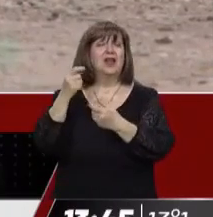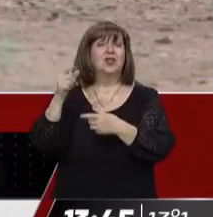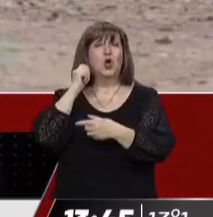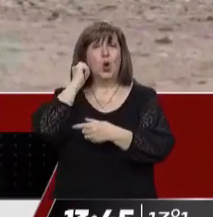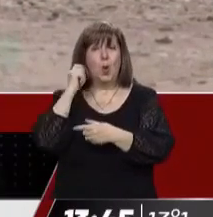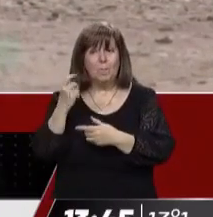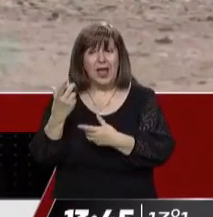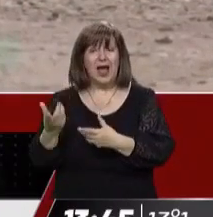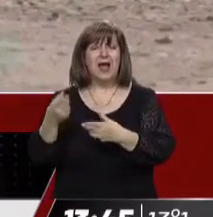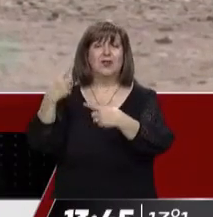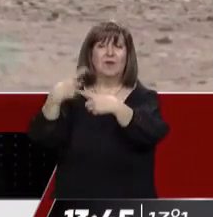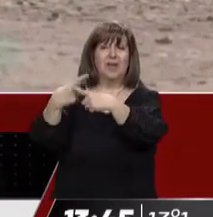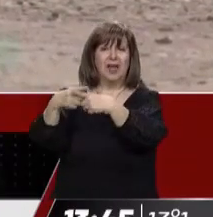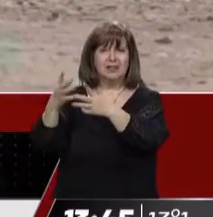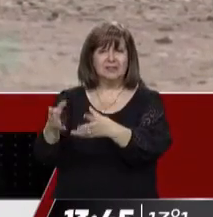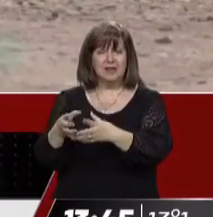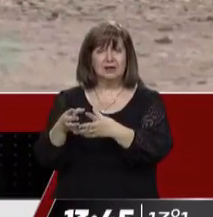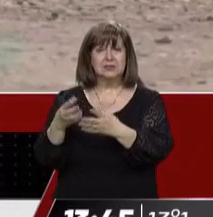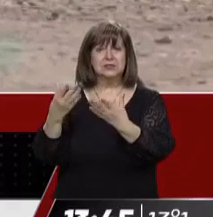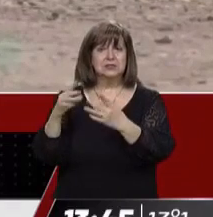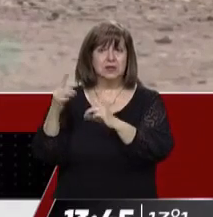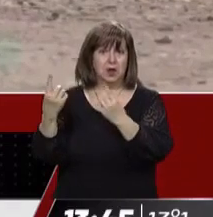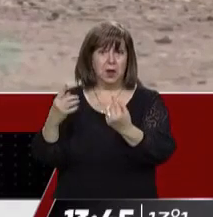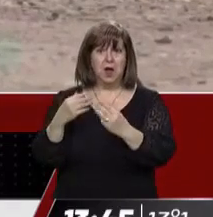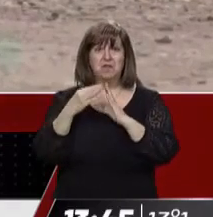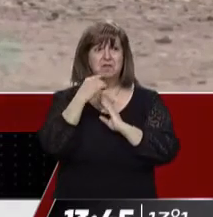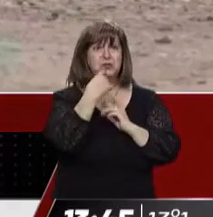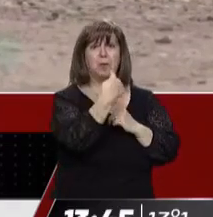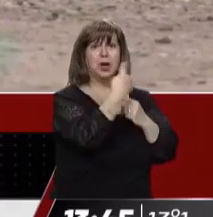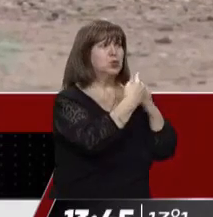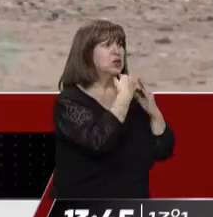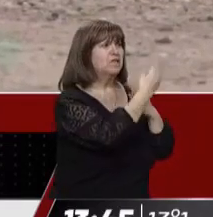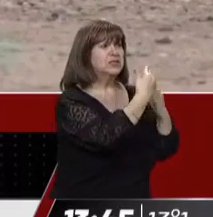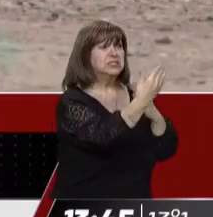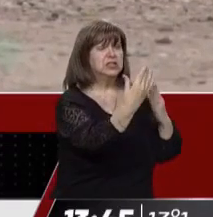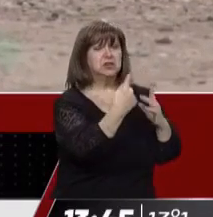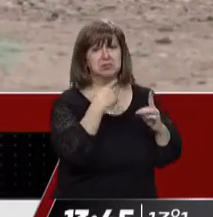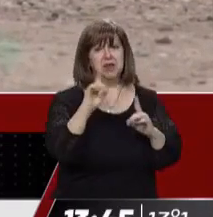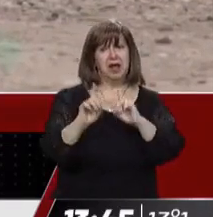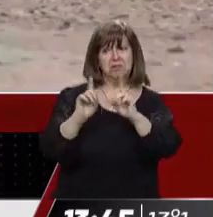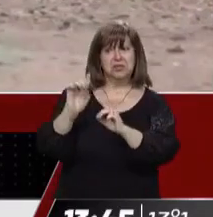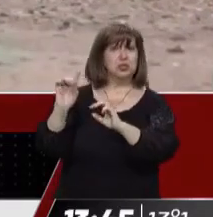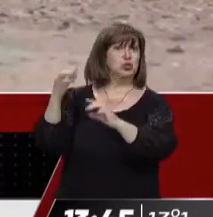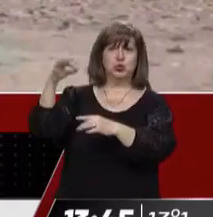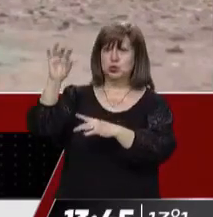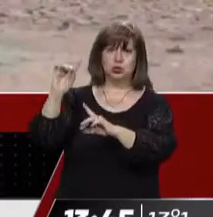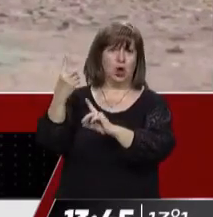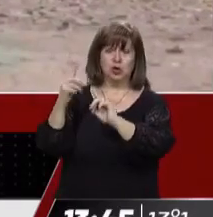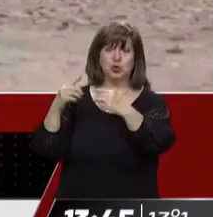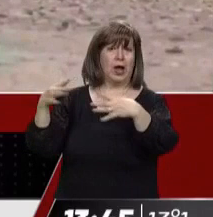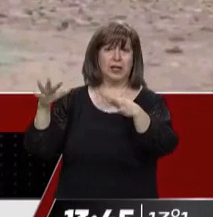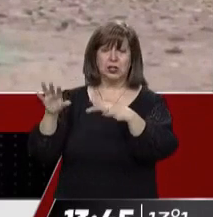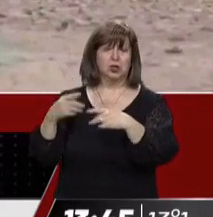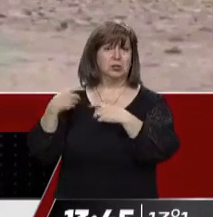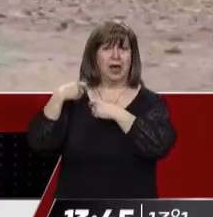perros se terminaron soltando Pero lo que sí dicen los vecinos que los perros están sueltos digo más allá de esta situación puntual hoy se llama